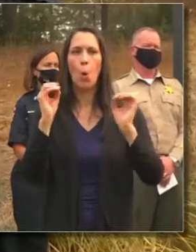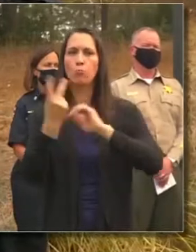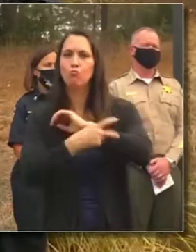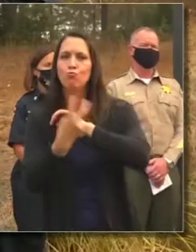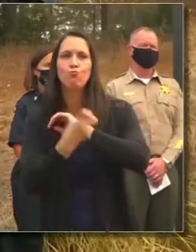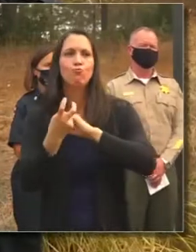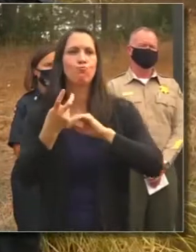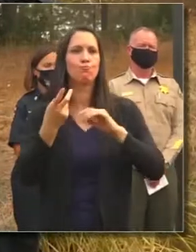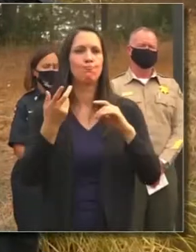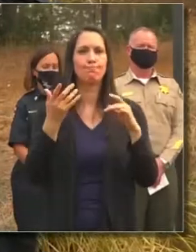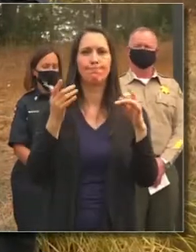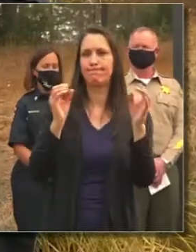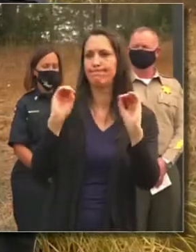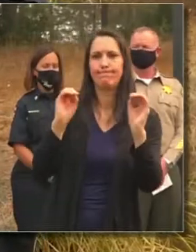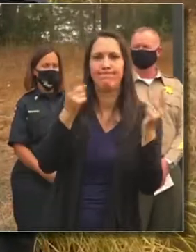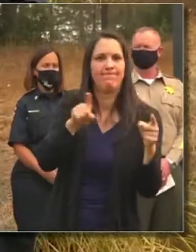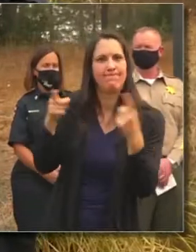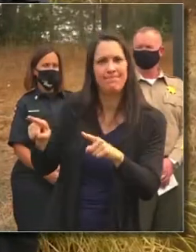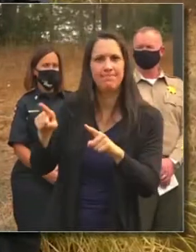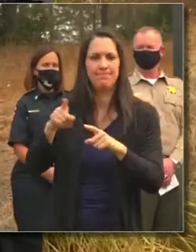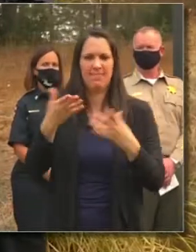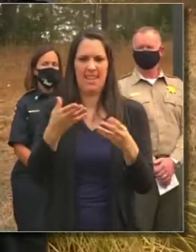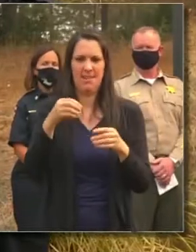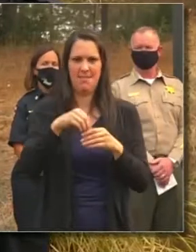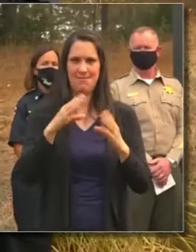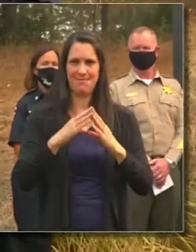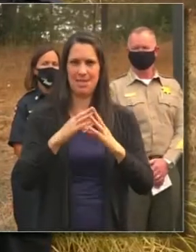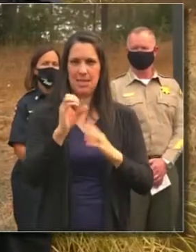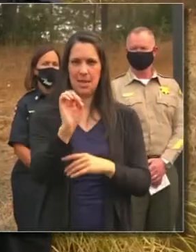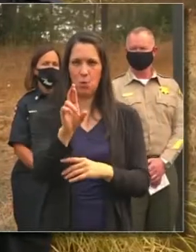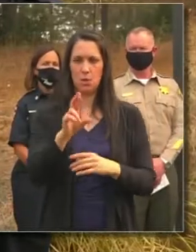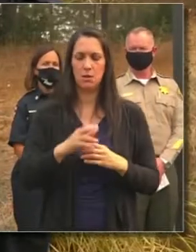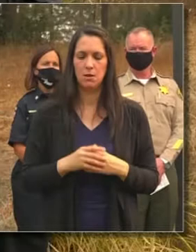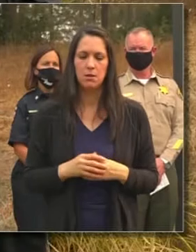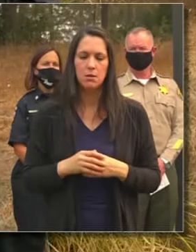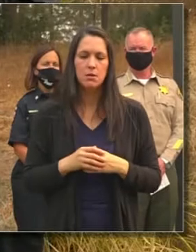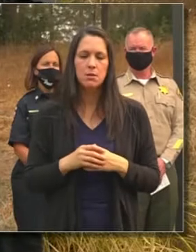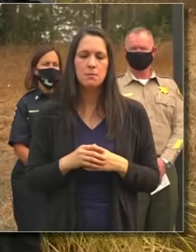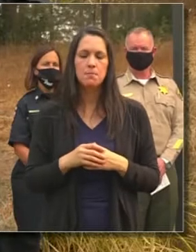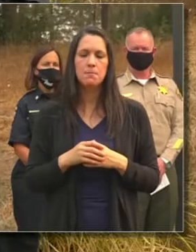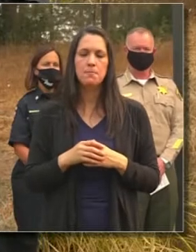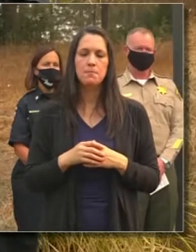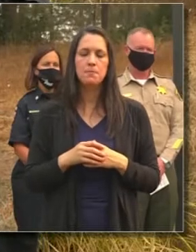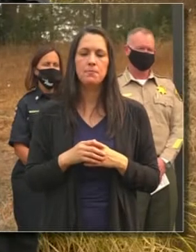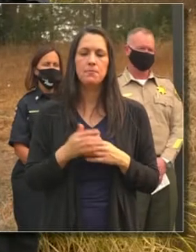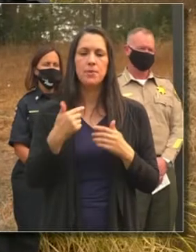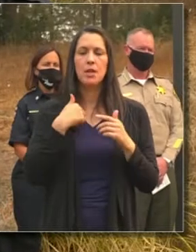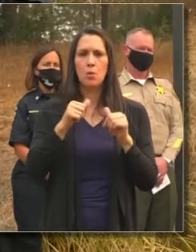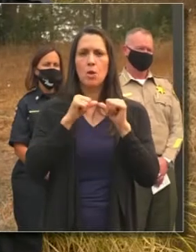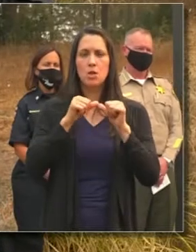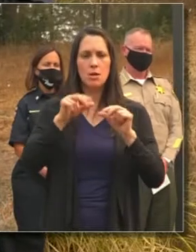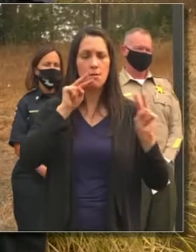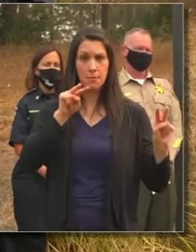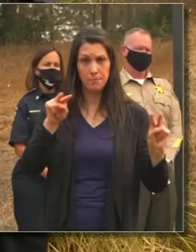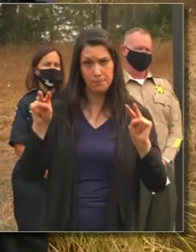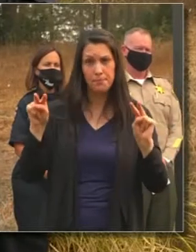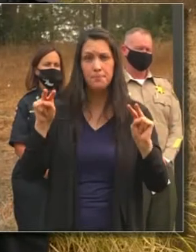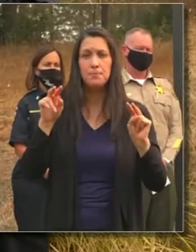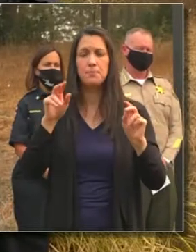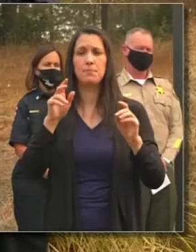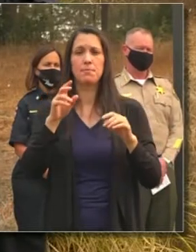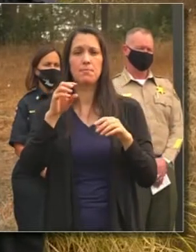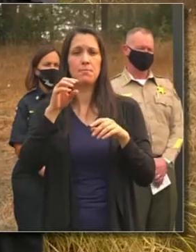saqueos ni desórdenes en santa rosa y seguimos proporcionando tránsito y